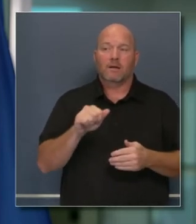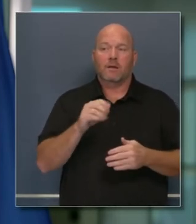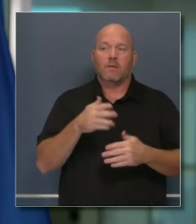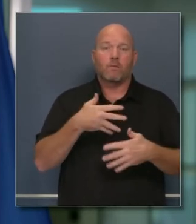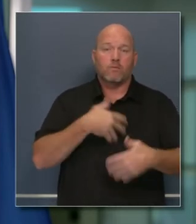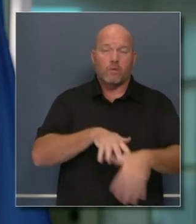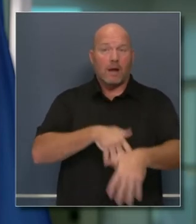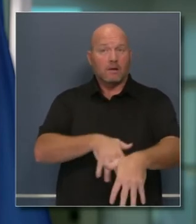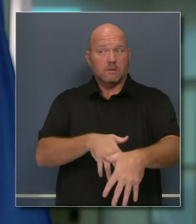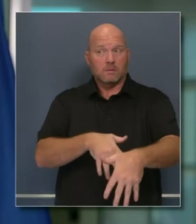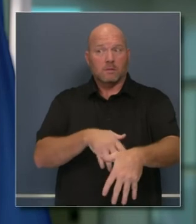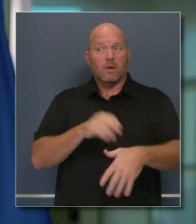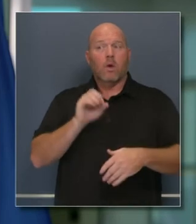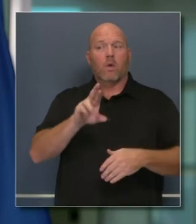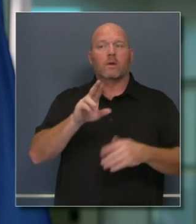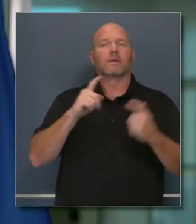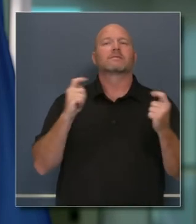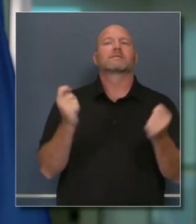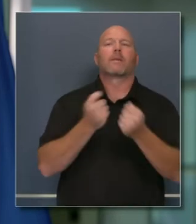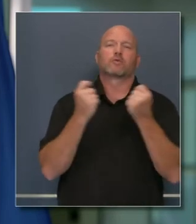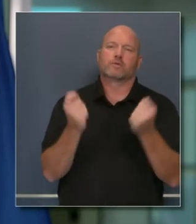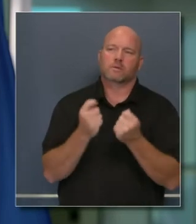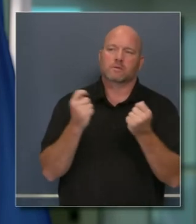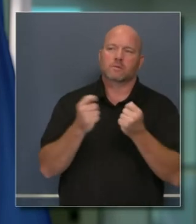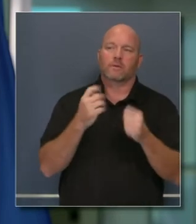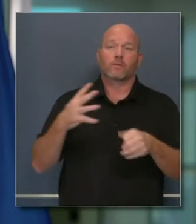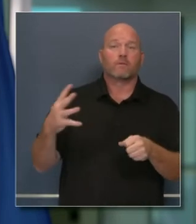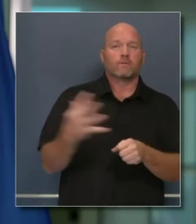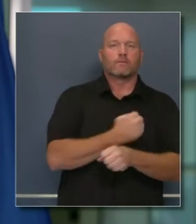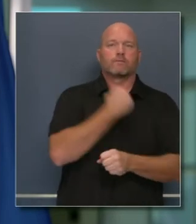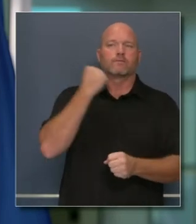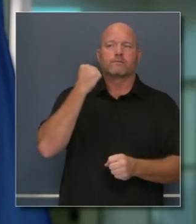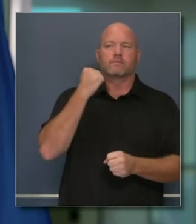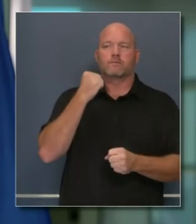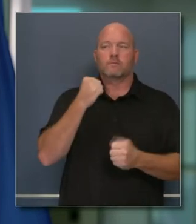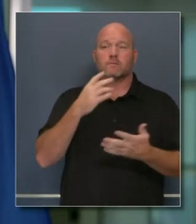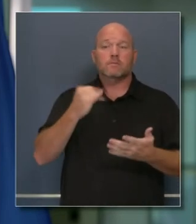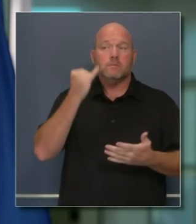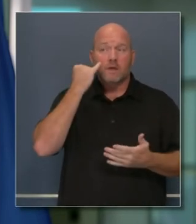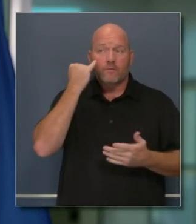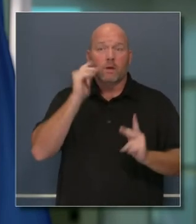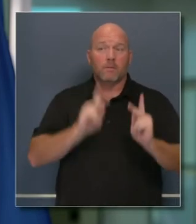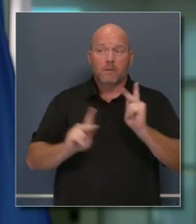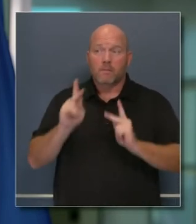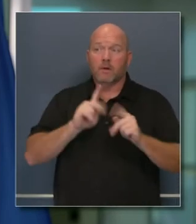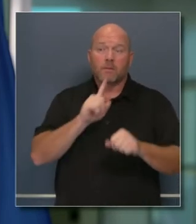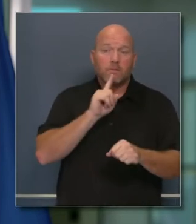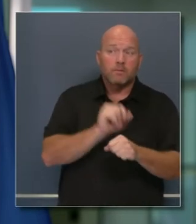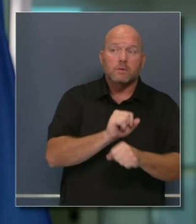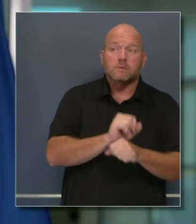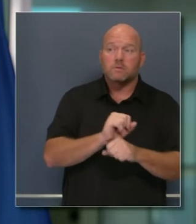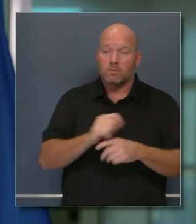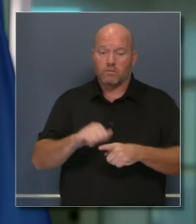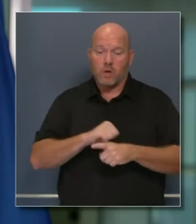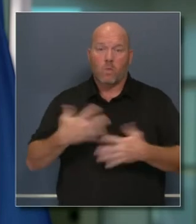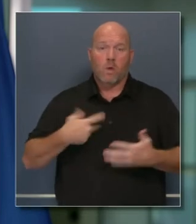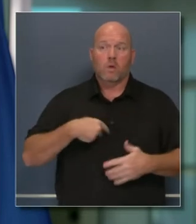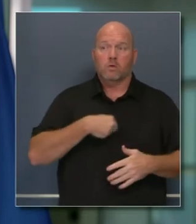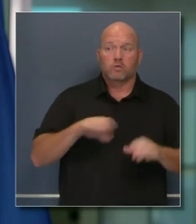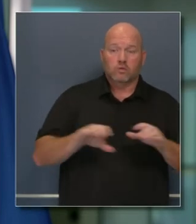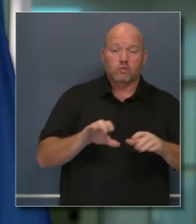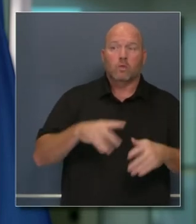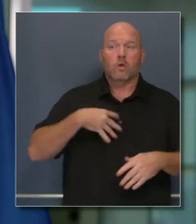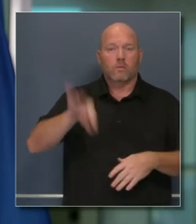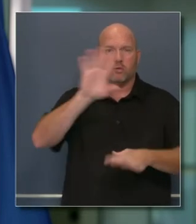desfile victorioso para la victoria de los laguneros. Hay personas que están practicando lo que